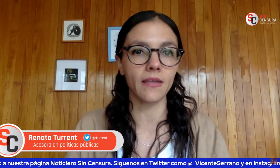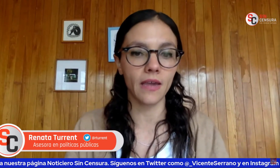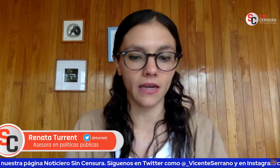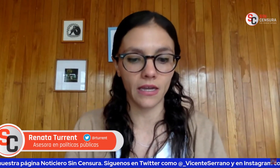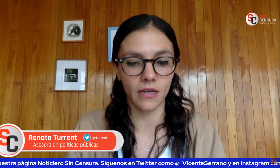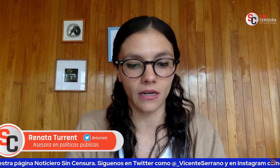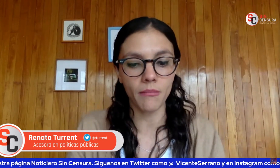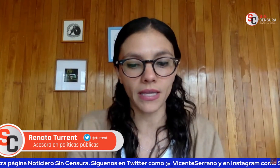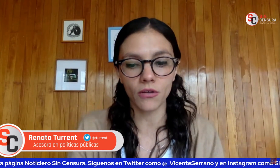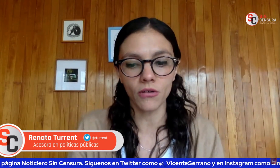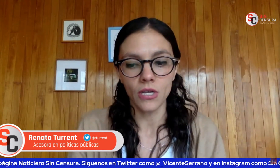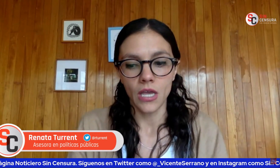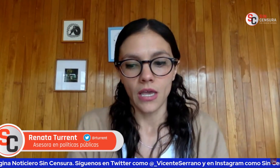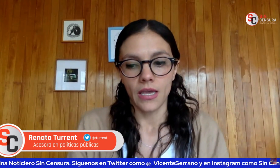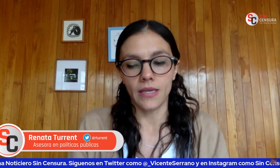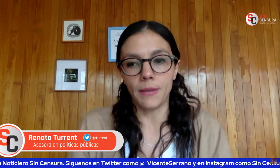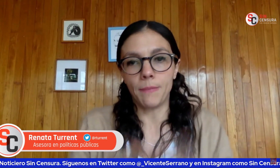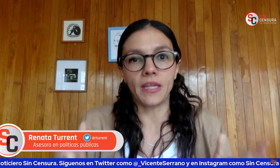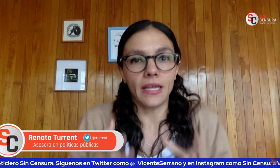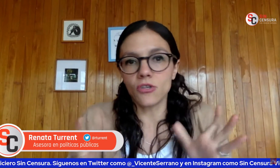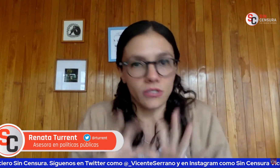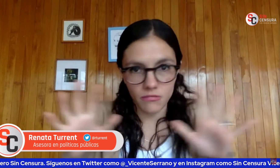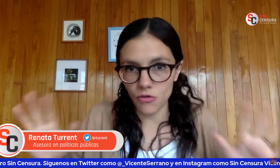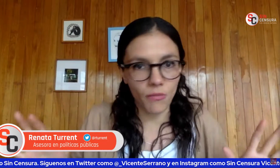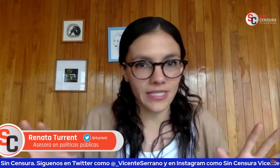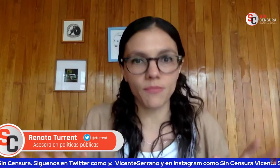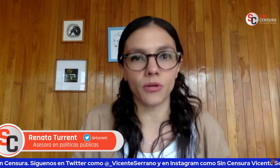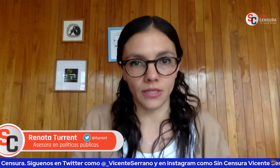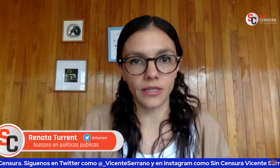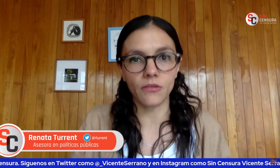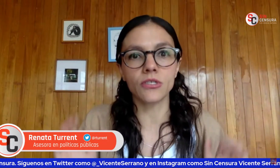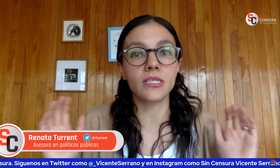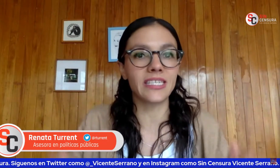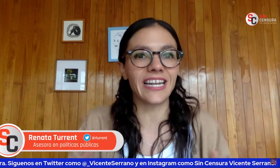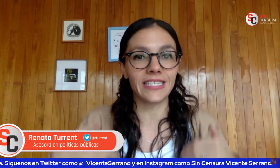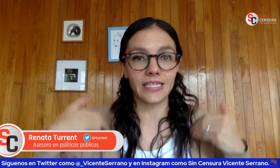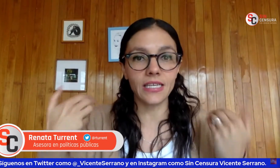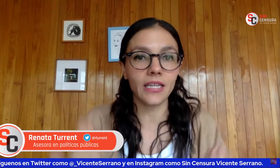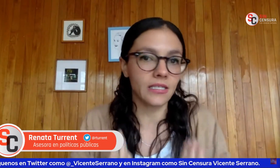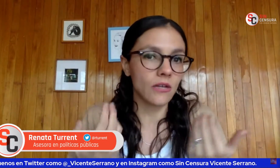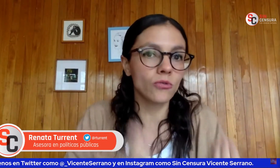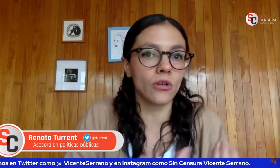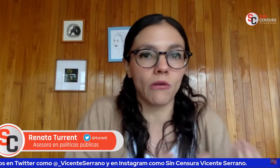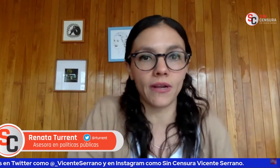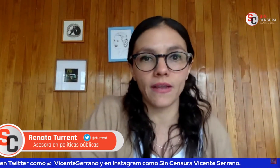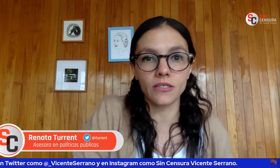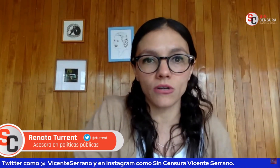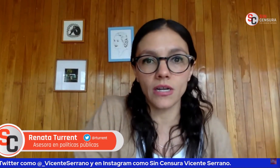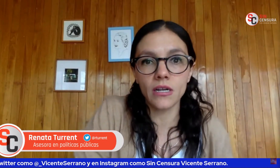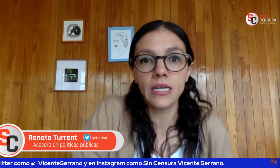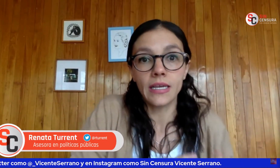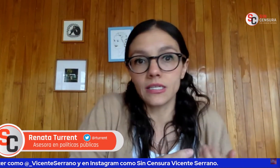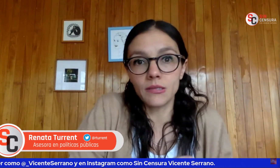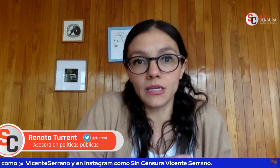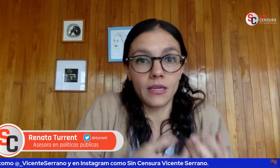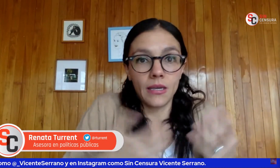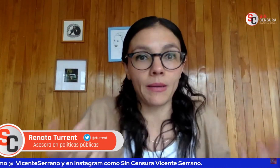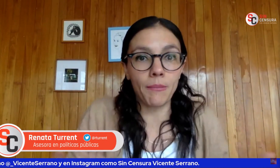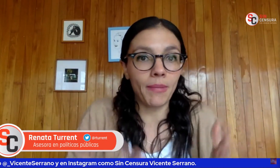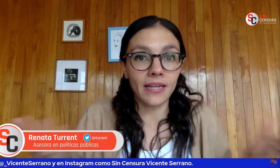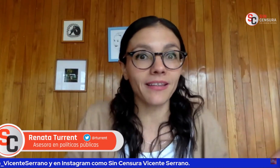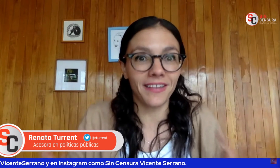ninguna tragedia en el metro. Eso es lo más importante. Entonces, si se necesita hacer uso de la Guardia Nacional, que